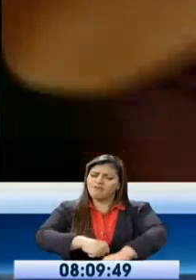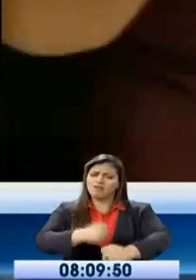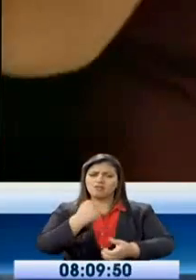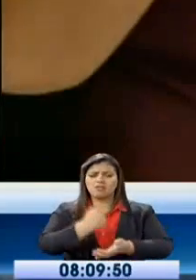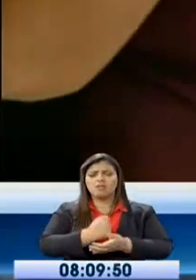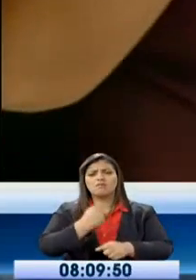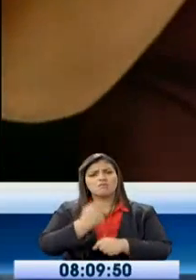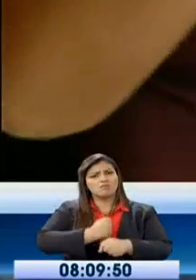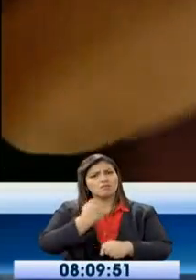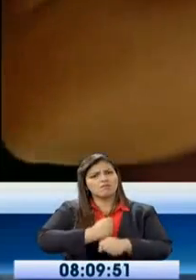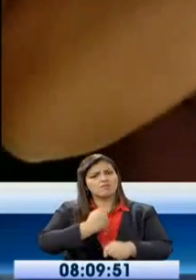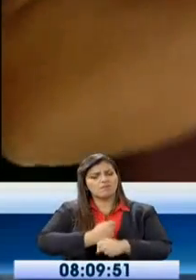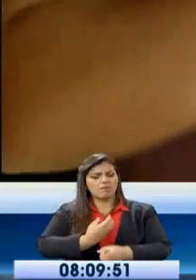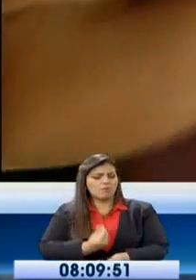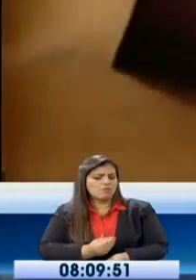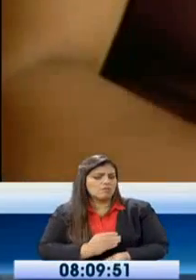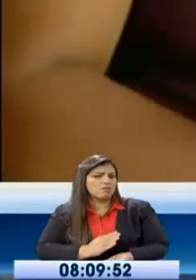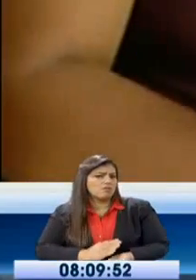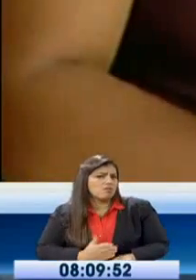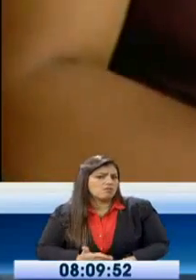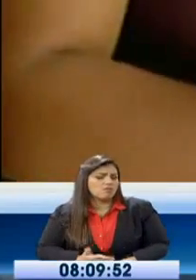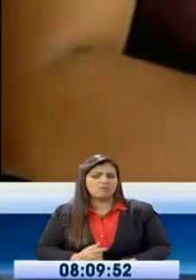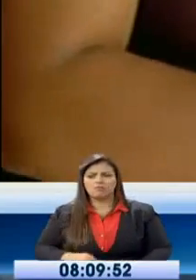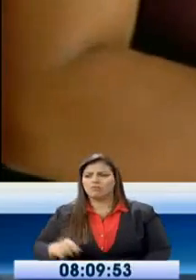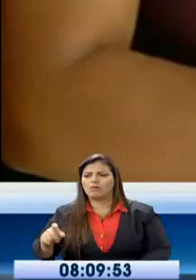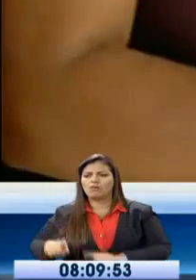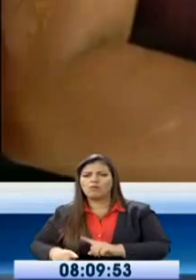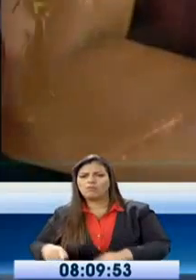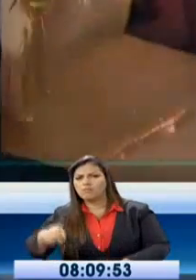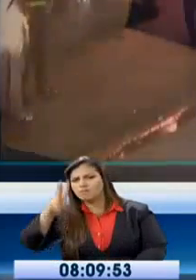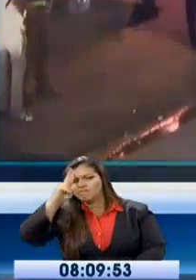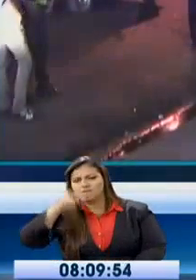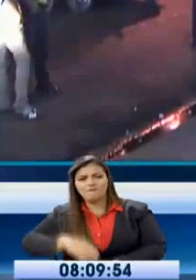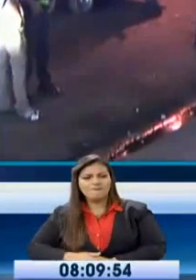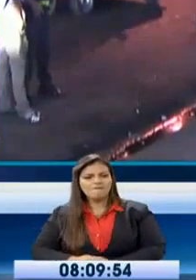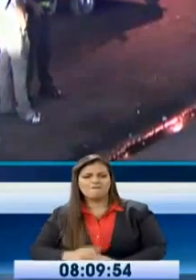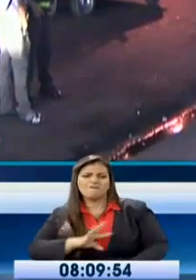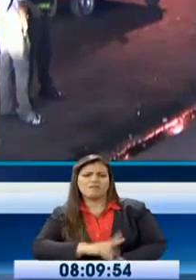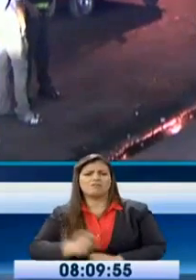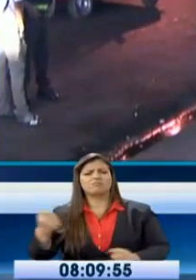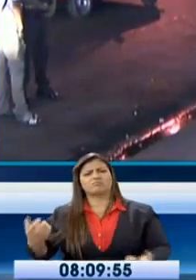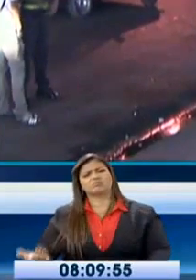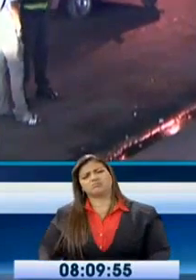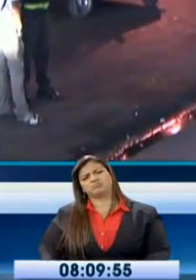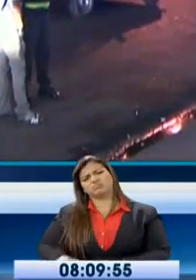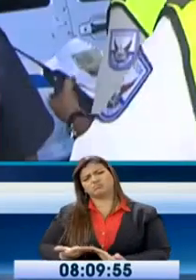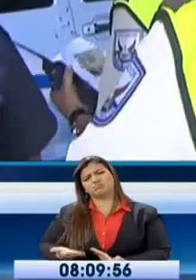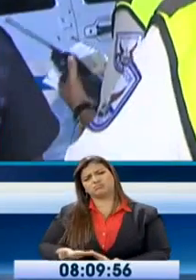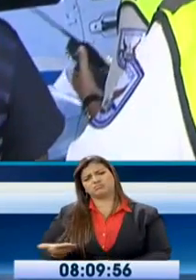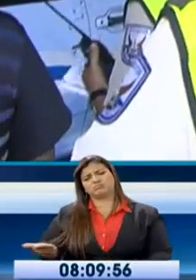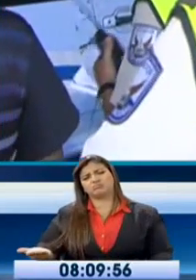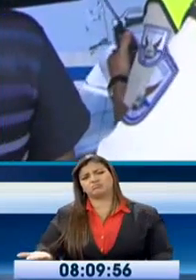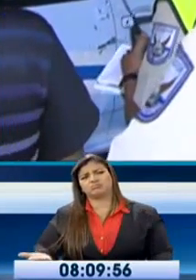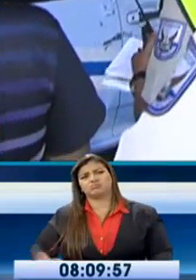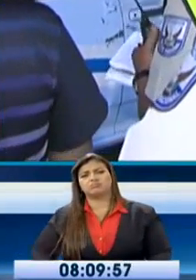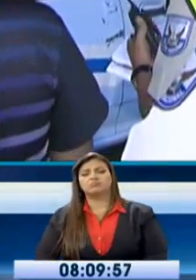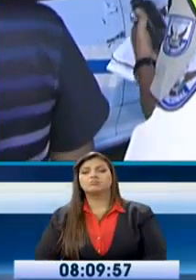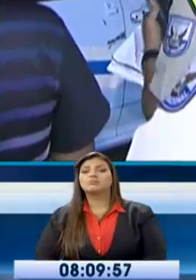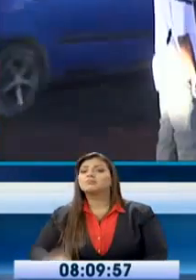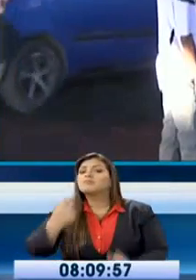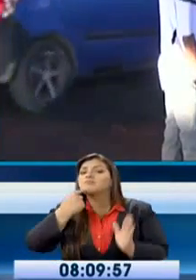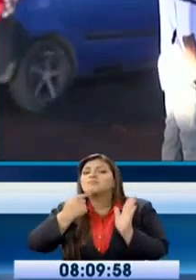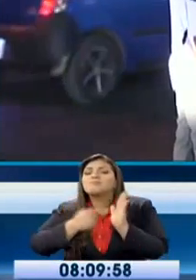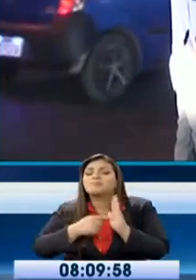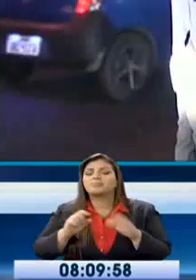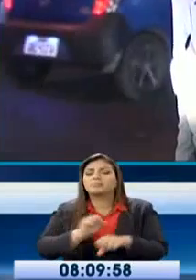lo lleve en un abrir y cerrar de ojos. Lo que me preocupa, señora, es que, por ejemplo, esta zona es en las mañanas, por ejemplo, hay muchos padres de familia que